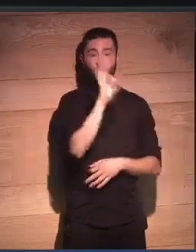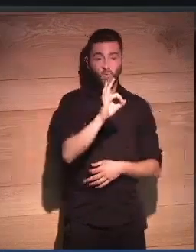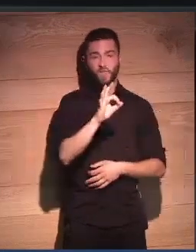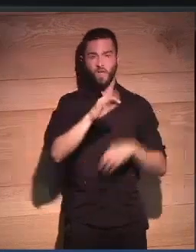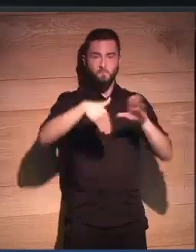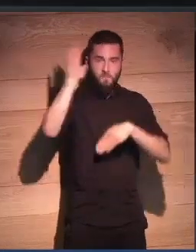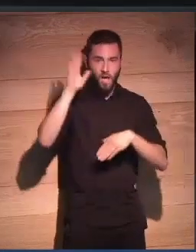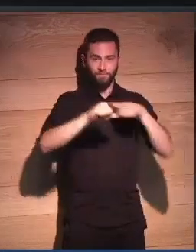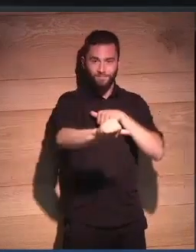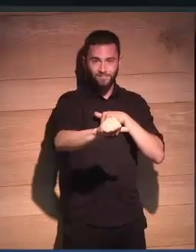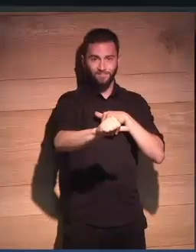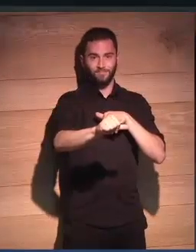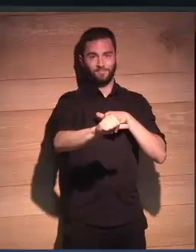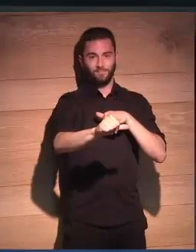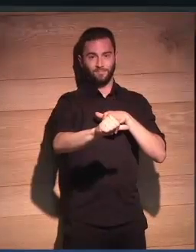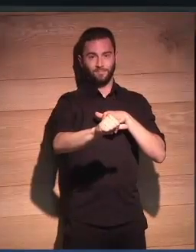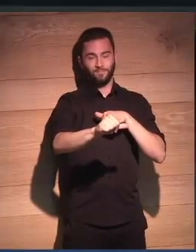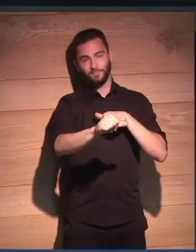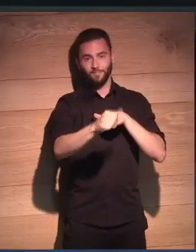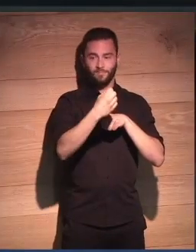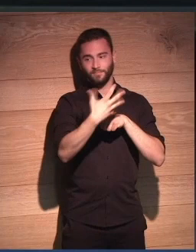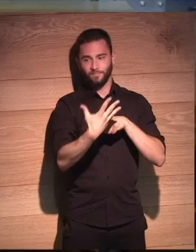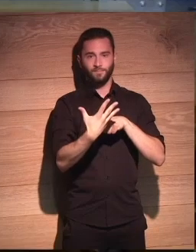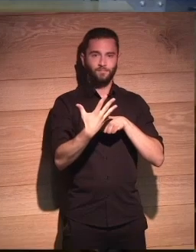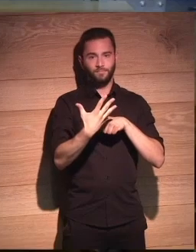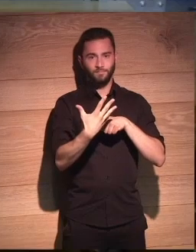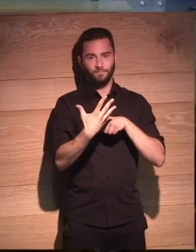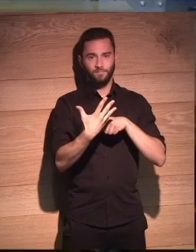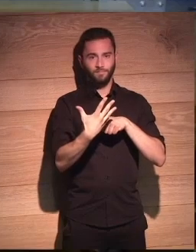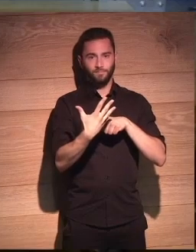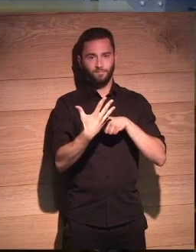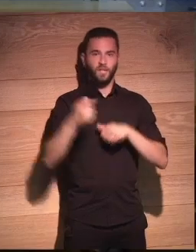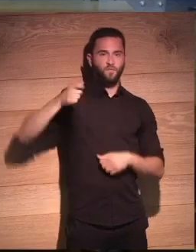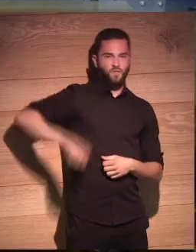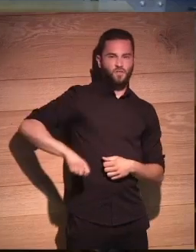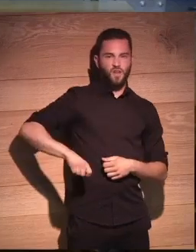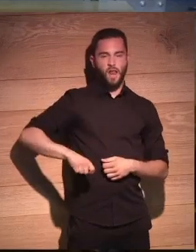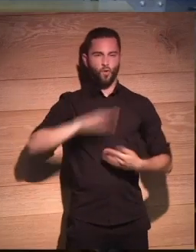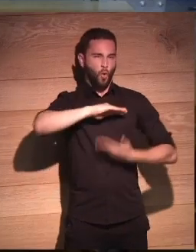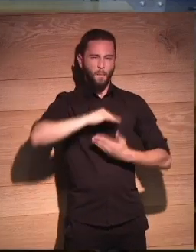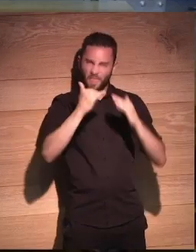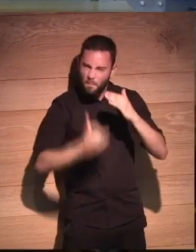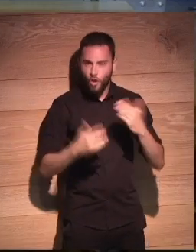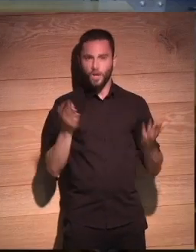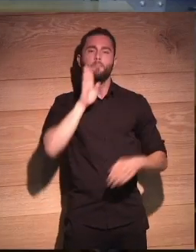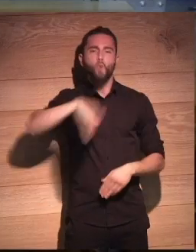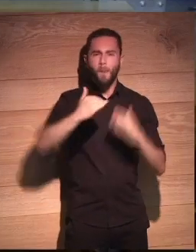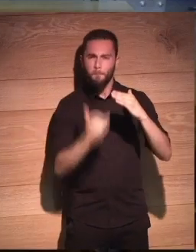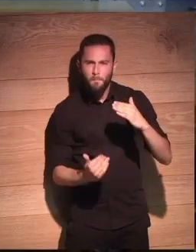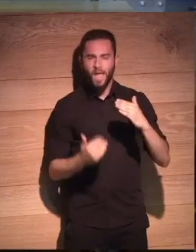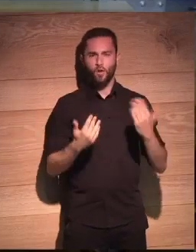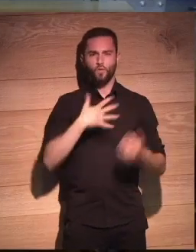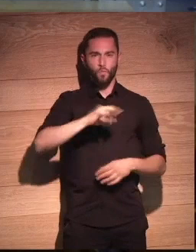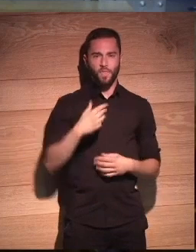50 y pico, pues bueno, pues no, pues ya no servimos tanto para profesionalmente, ya no molamos tanto, ya igual